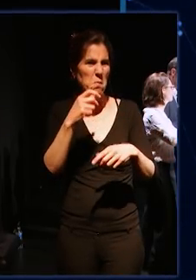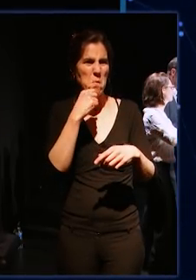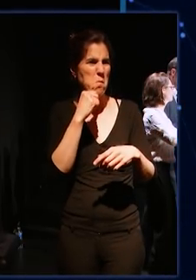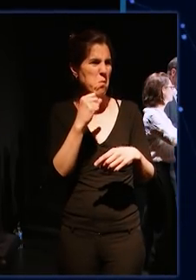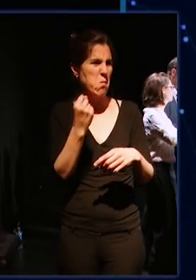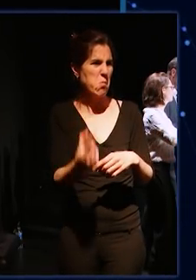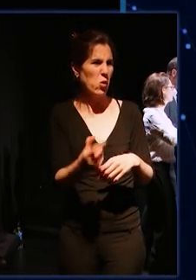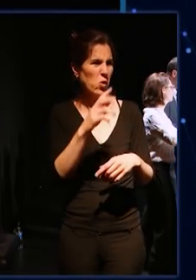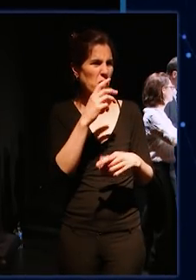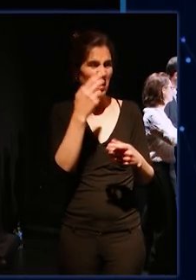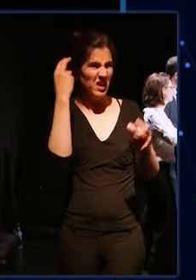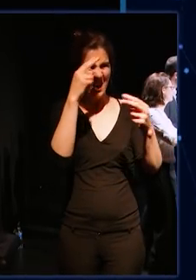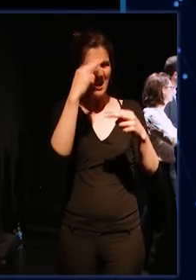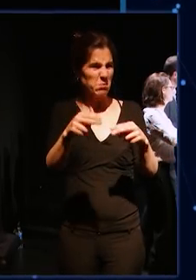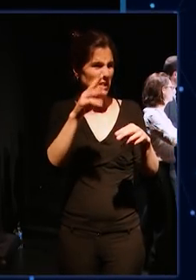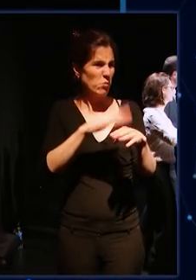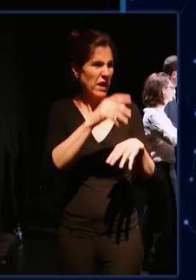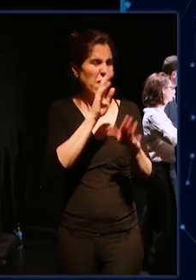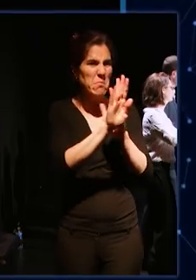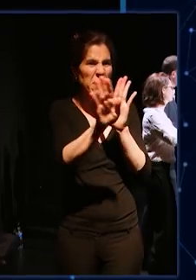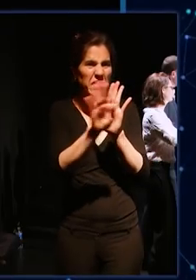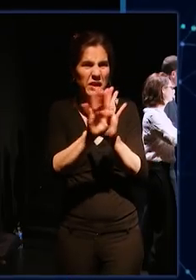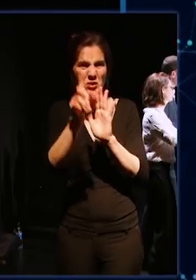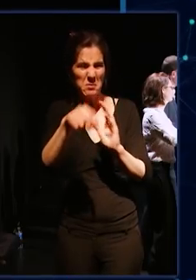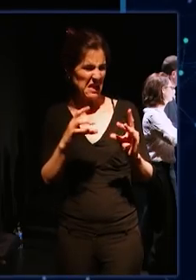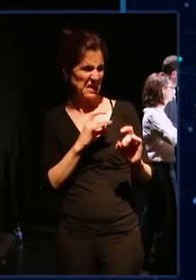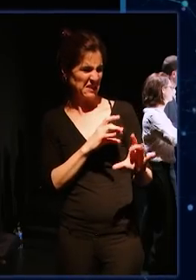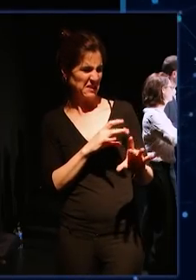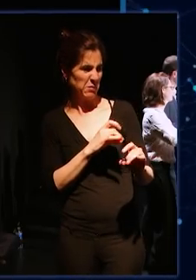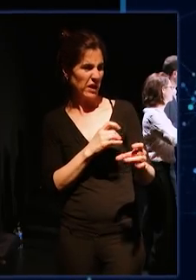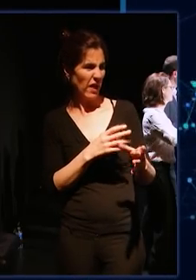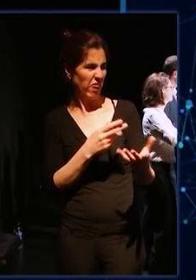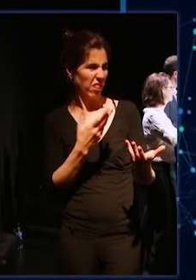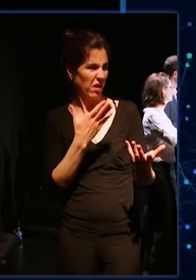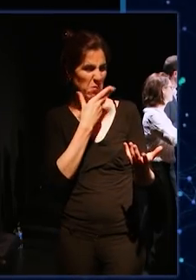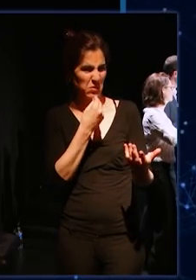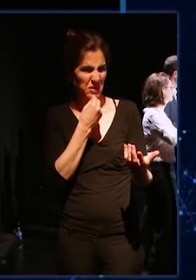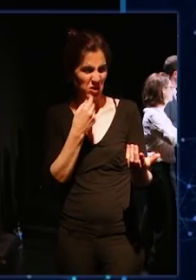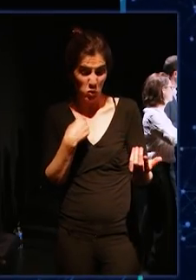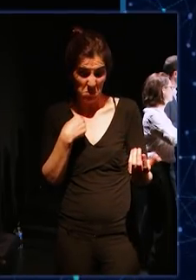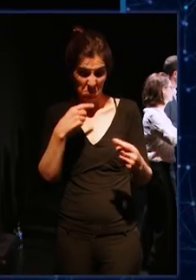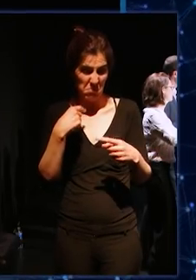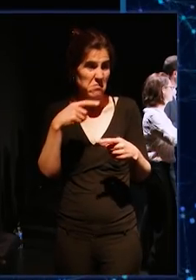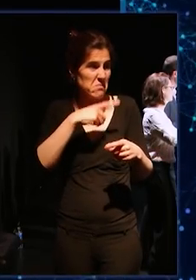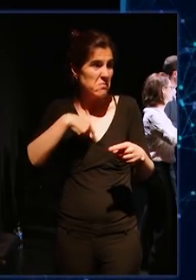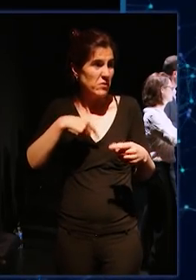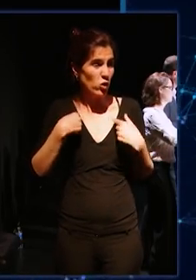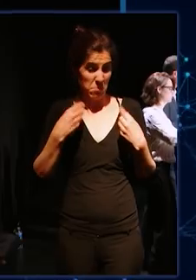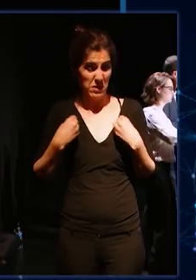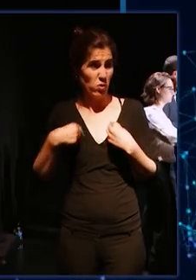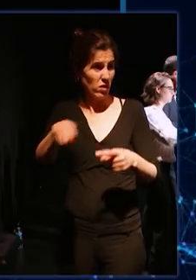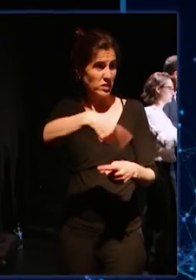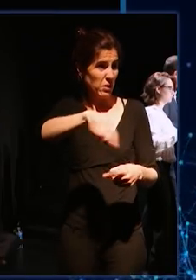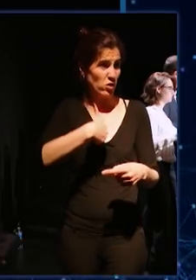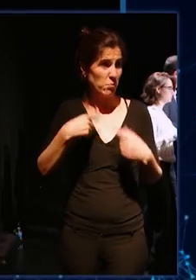poca sensibilidad estética. Y la verdad es que yo que vivo en esa plaza me siento maltratado. Está muy bien.